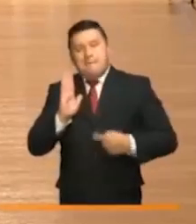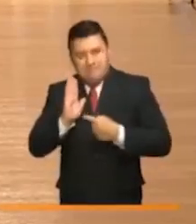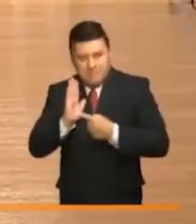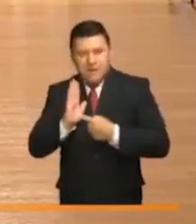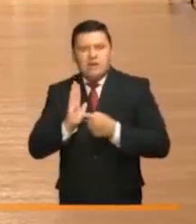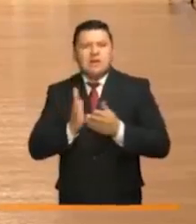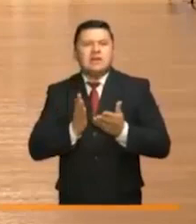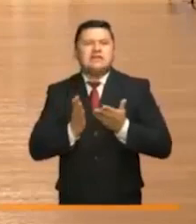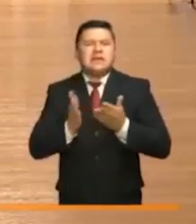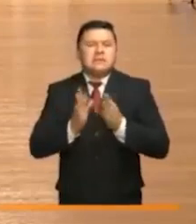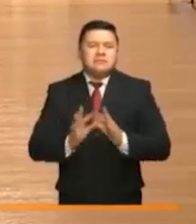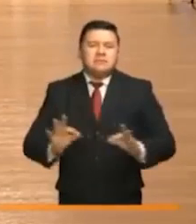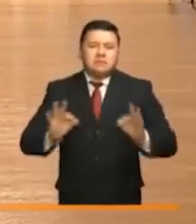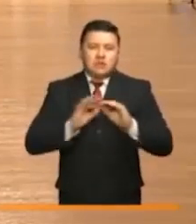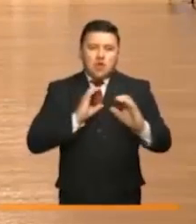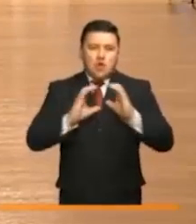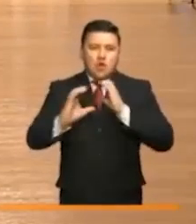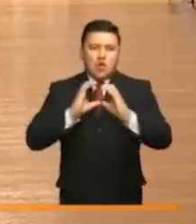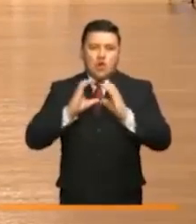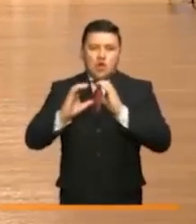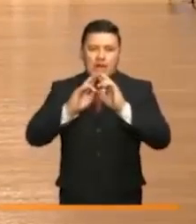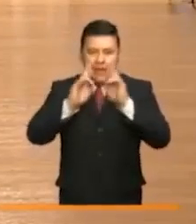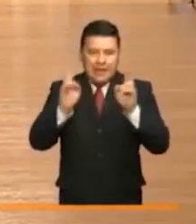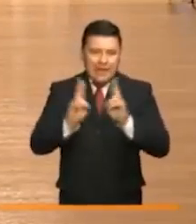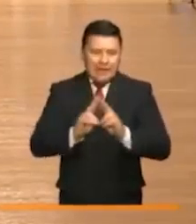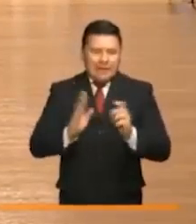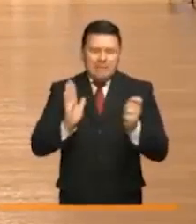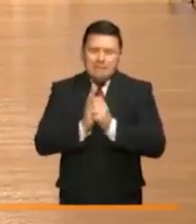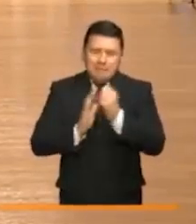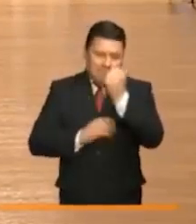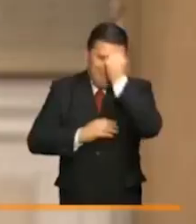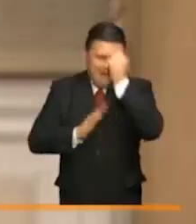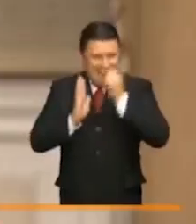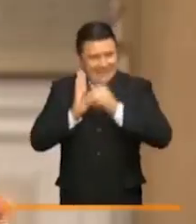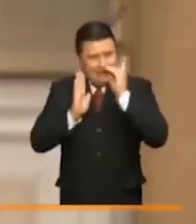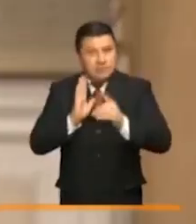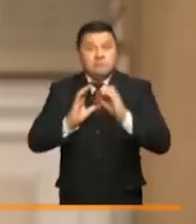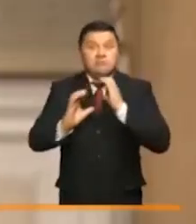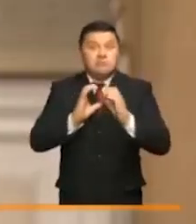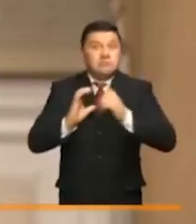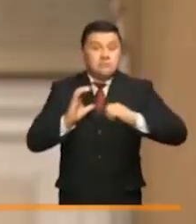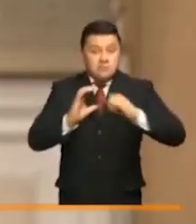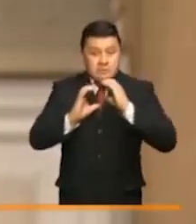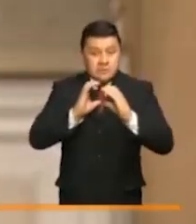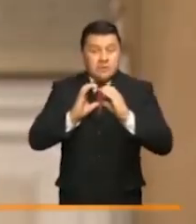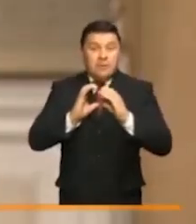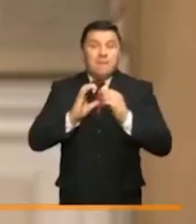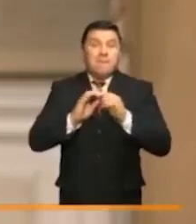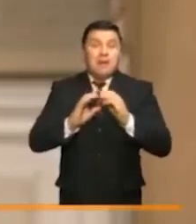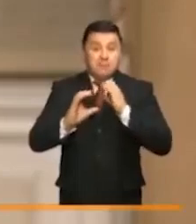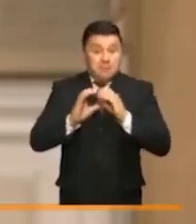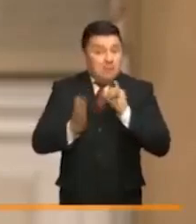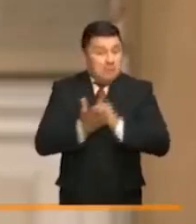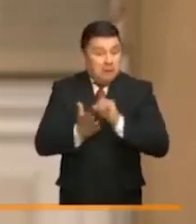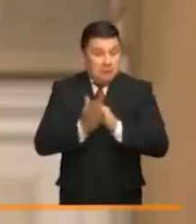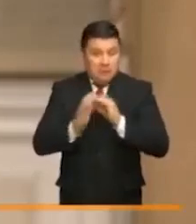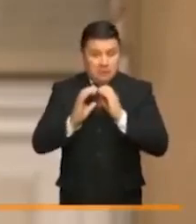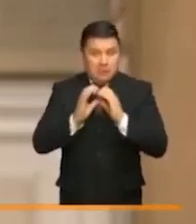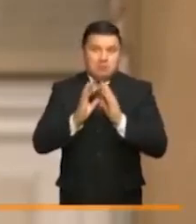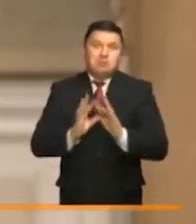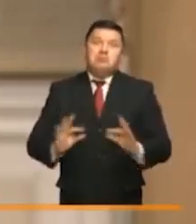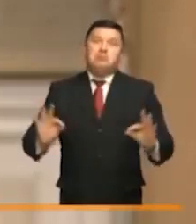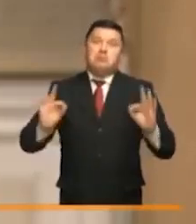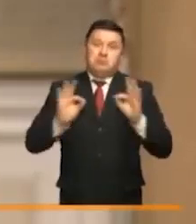declarado el servicio esencial de comunicaciones e Internet, pero que también tenemos unos servicios que se van a mantener y que son